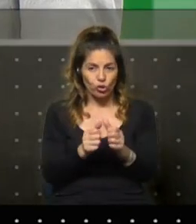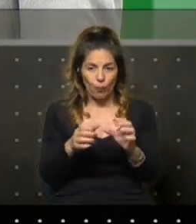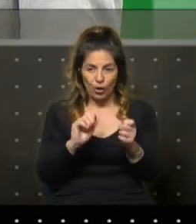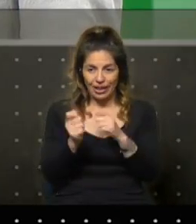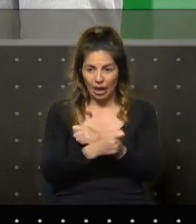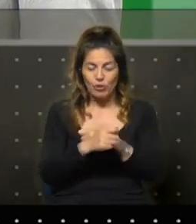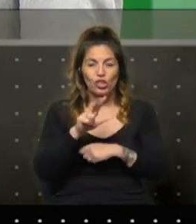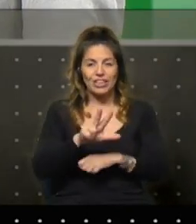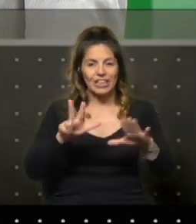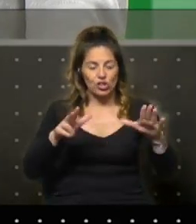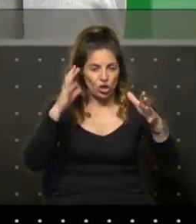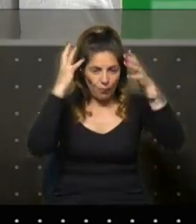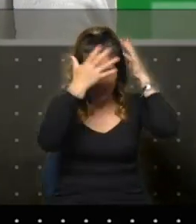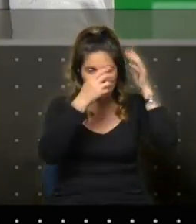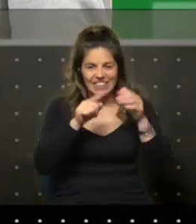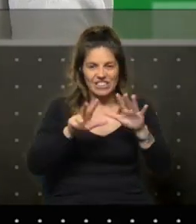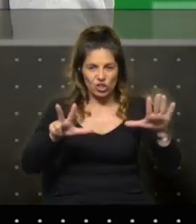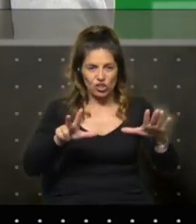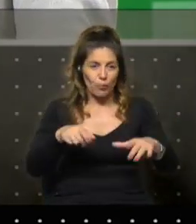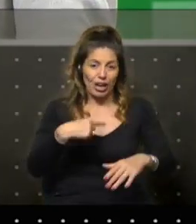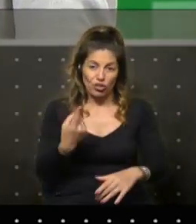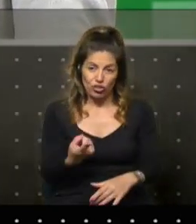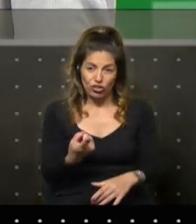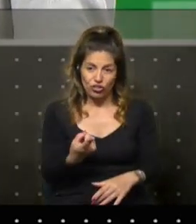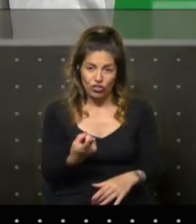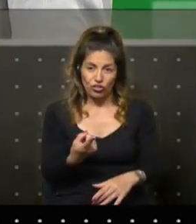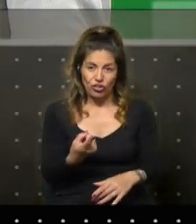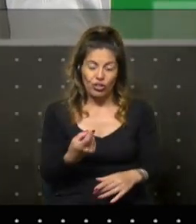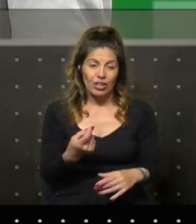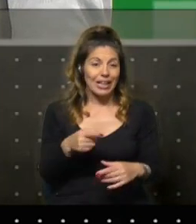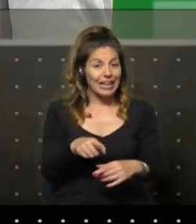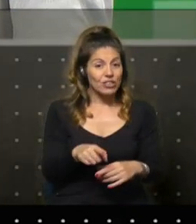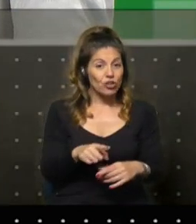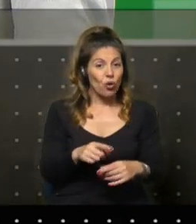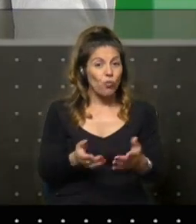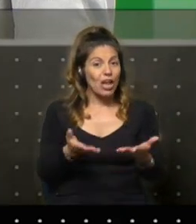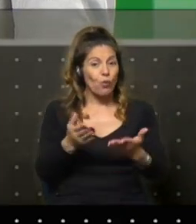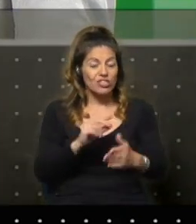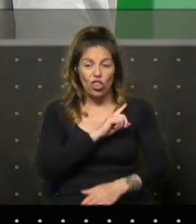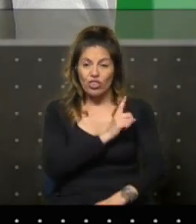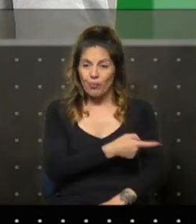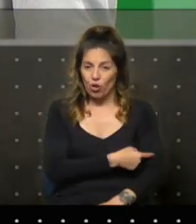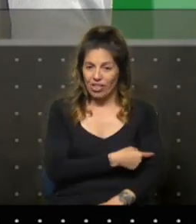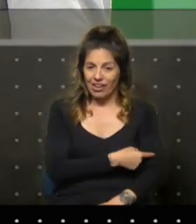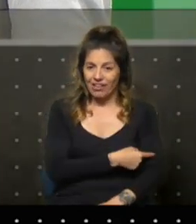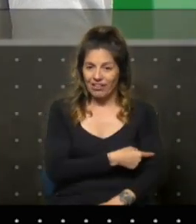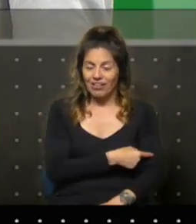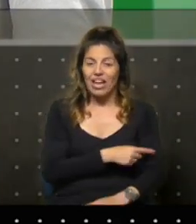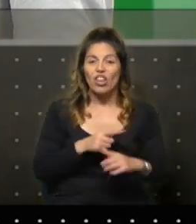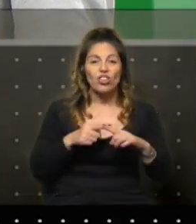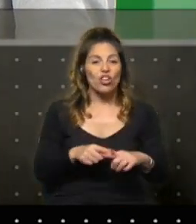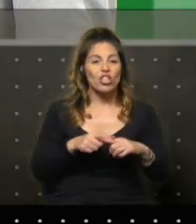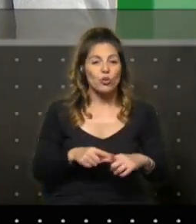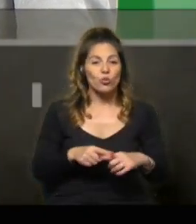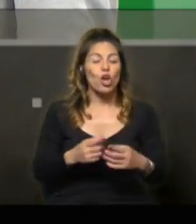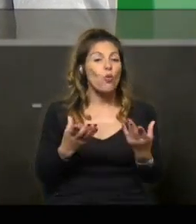38 para mi ley 18 para el resto esto significa una ecuación de poder Y recordemos que además esto se discutió mucho cuando